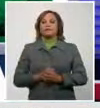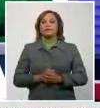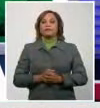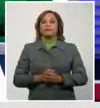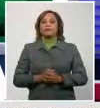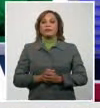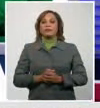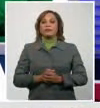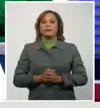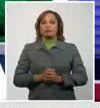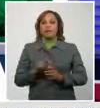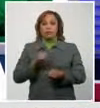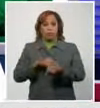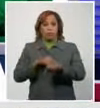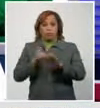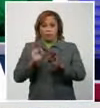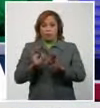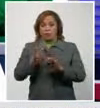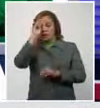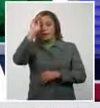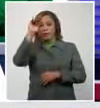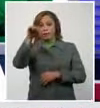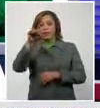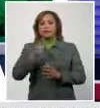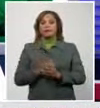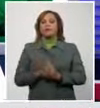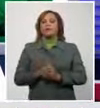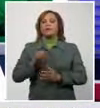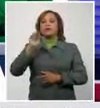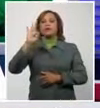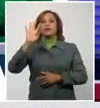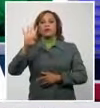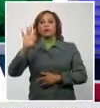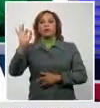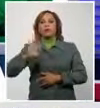256 activos. El 84%